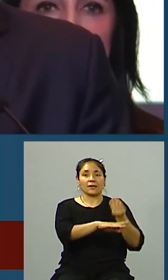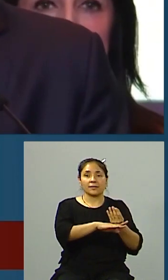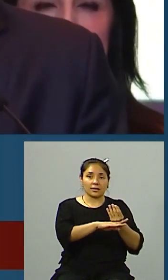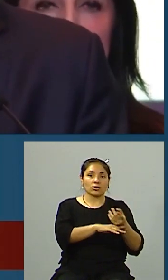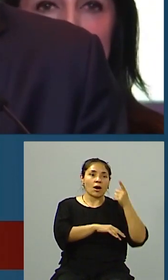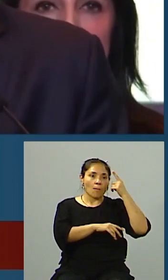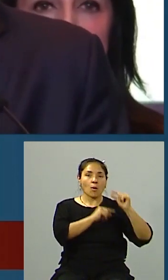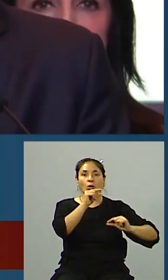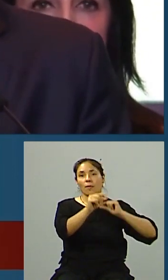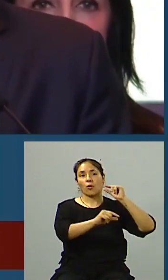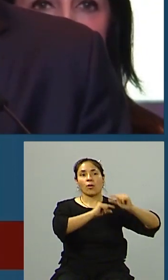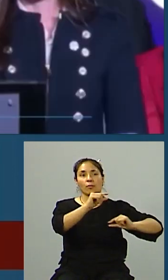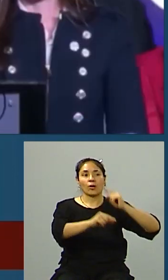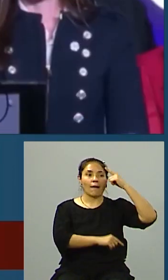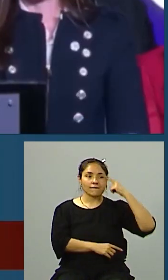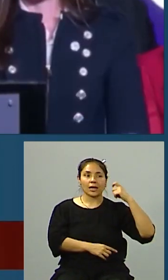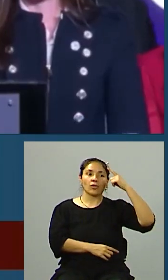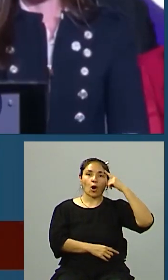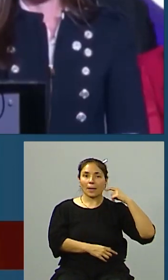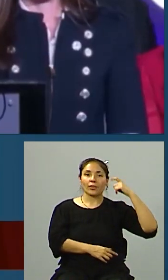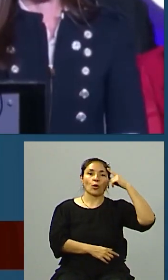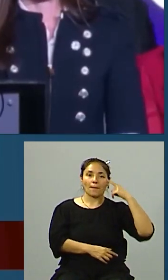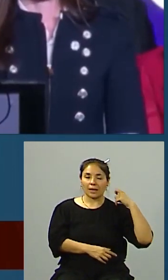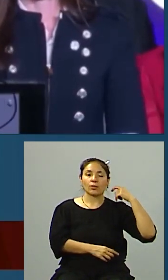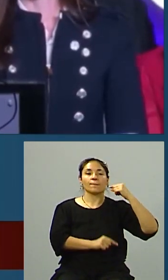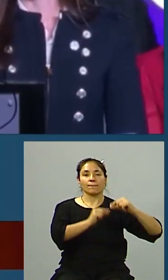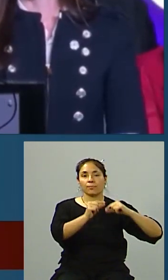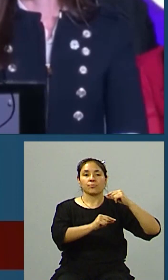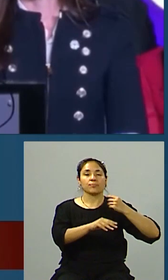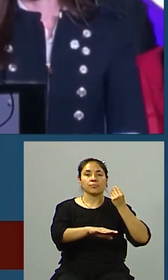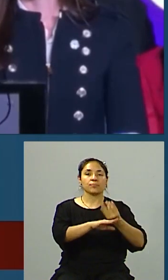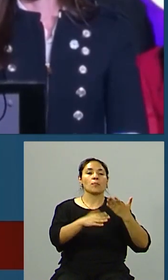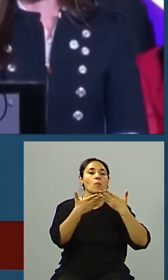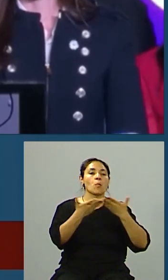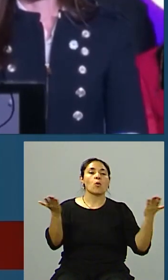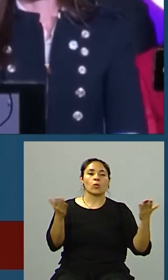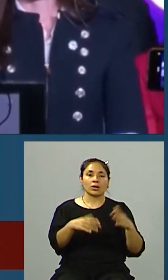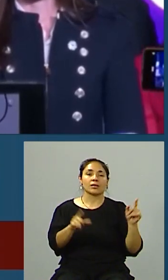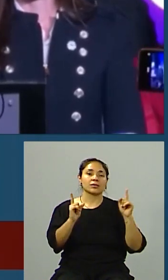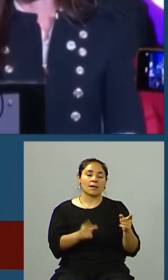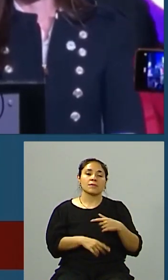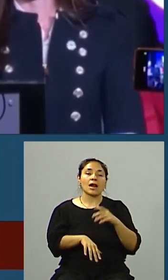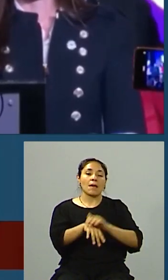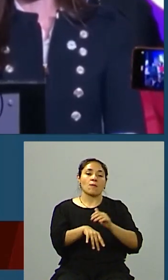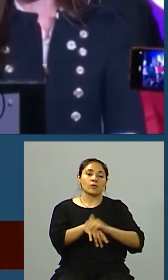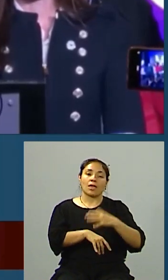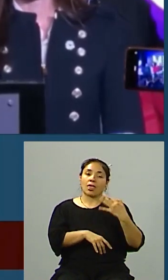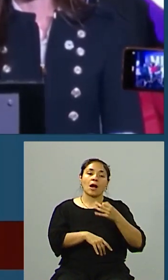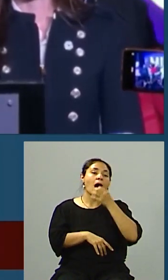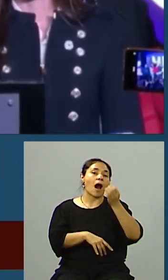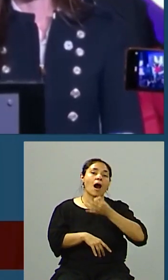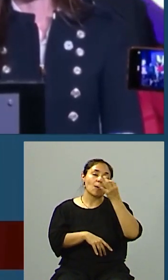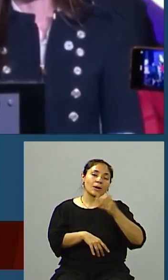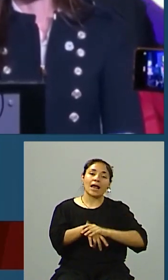ido aprendiendo de lo que implica transitar la escena pública, de la responsabilidad que tiene que tener uno para hacer determinadas